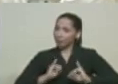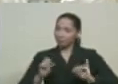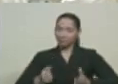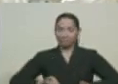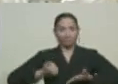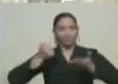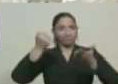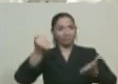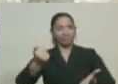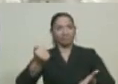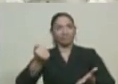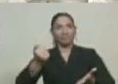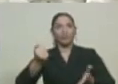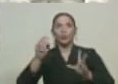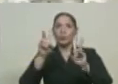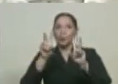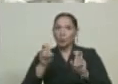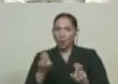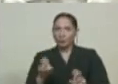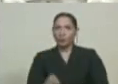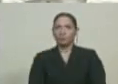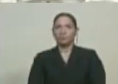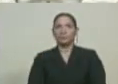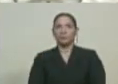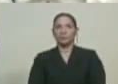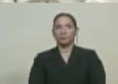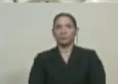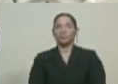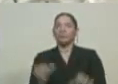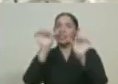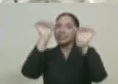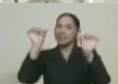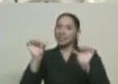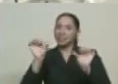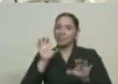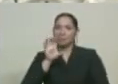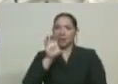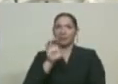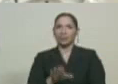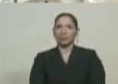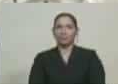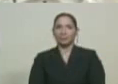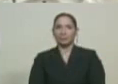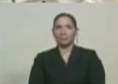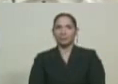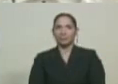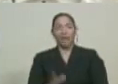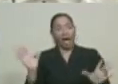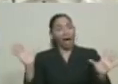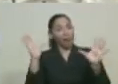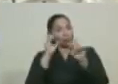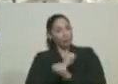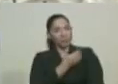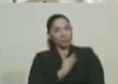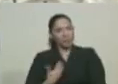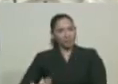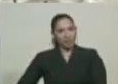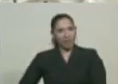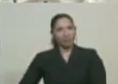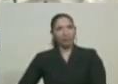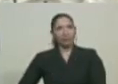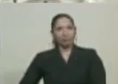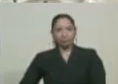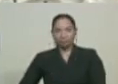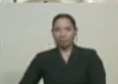su bono de reconversión a través del sistema patria. Anoche el presidente de la República hizo un anuncio